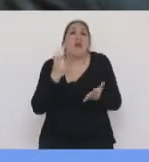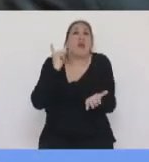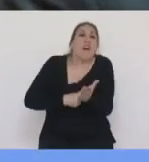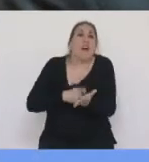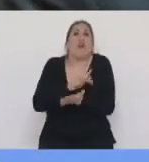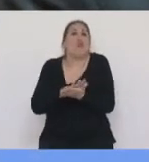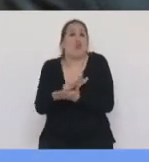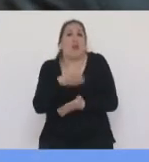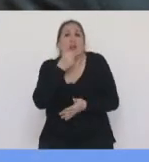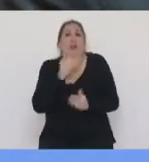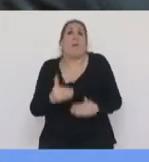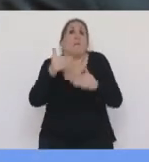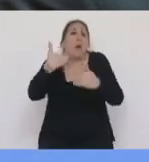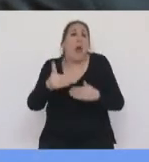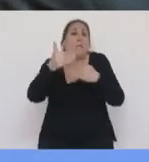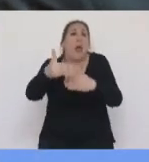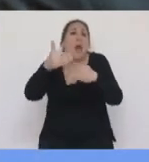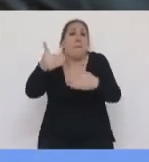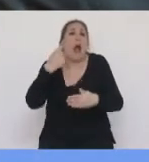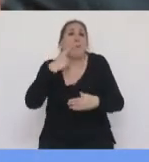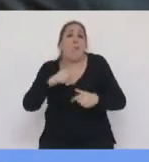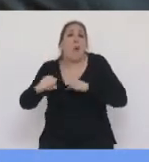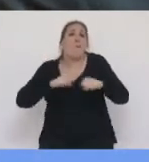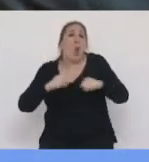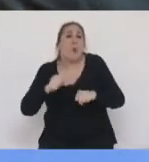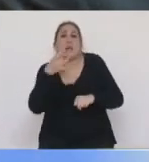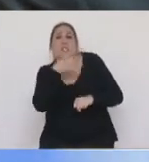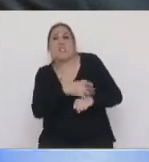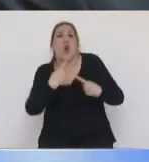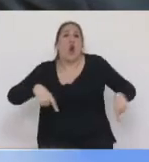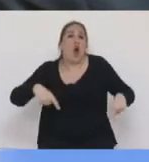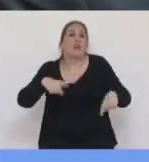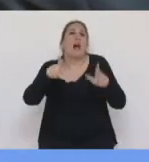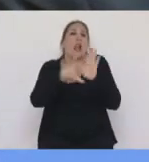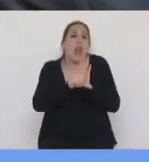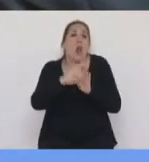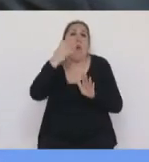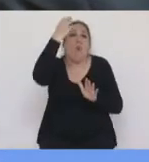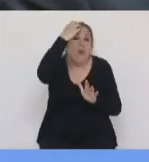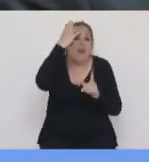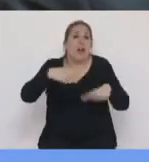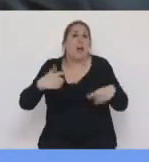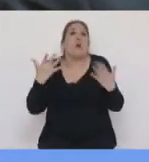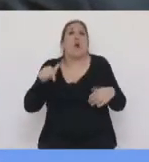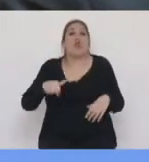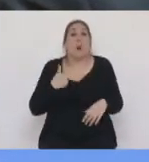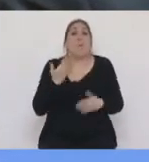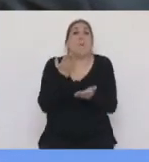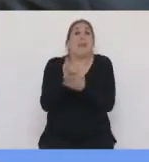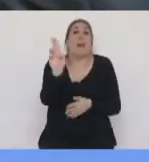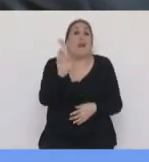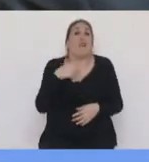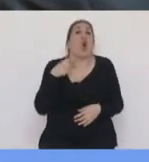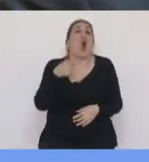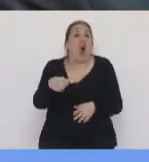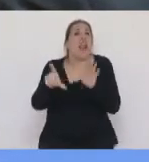que se sigue postergando con estas chicanas jurídicas y legislativas por eso esta cuestión de privilegio contra la legislatura de